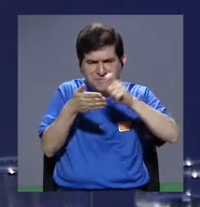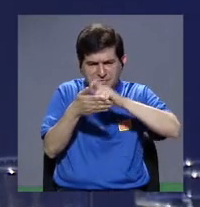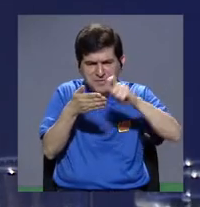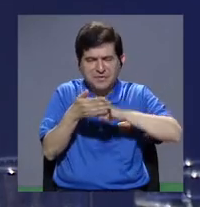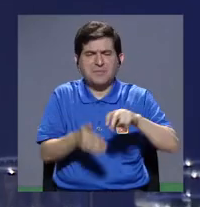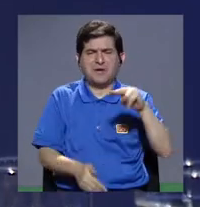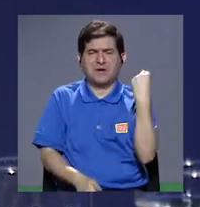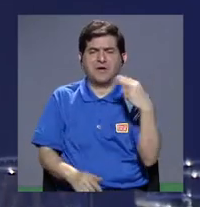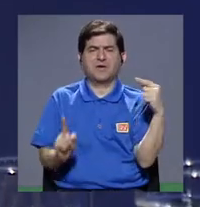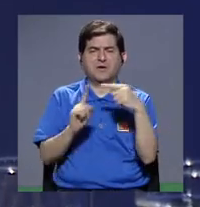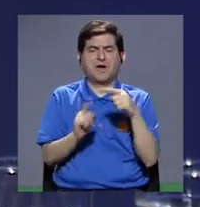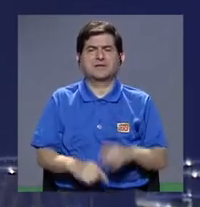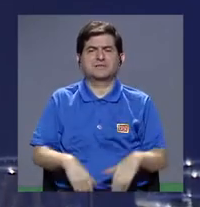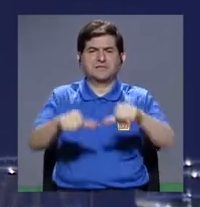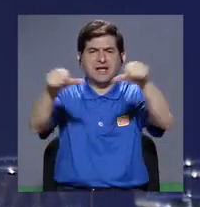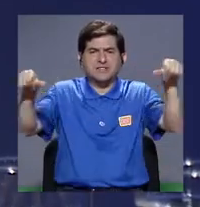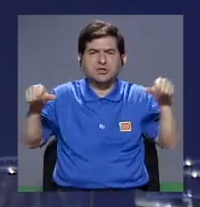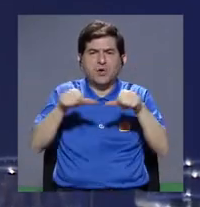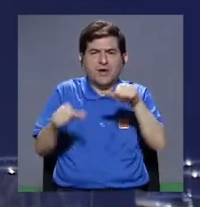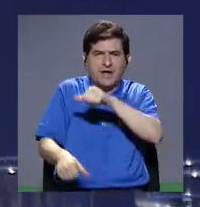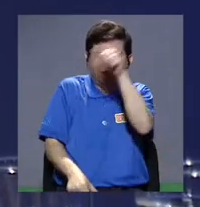zona azul este